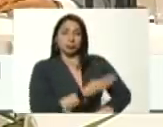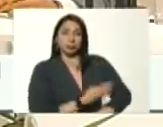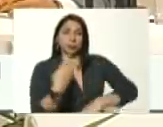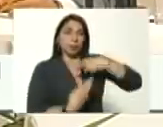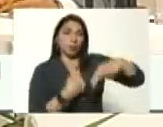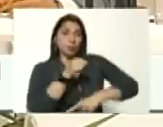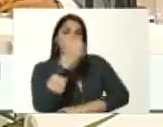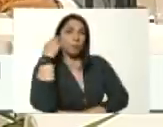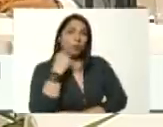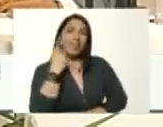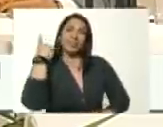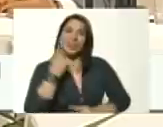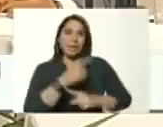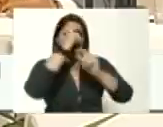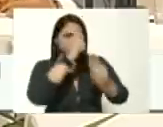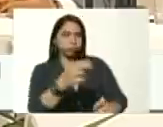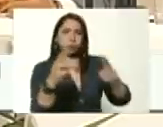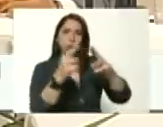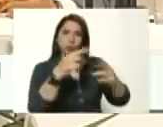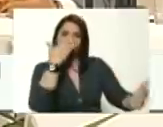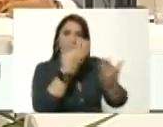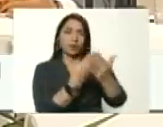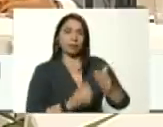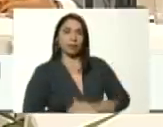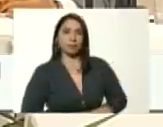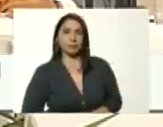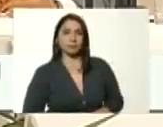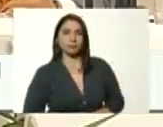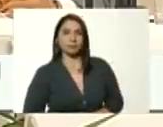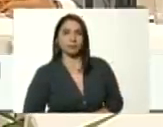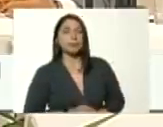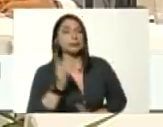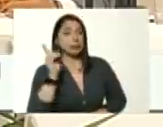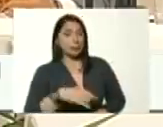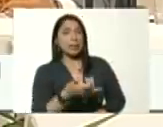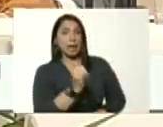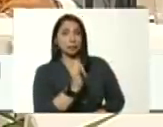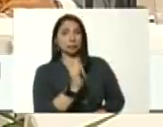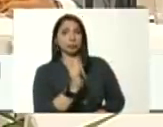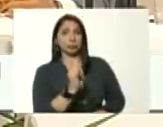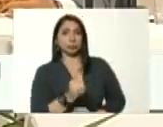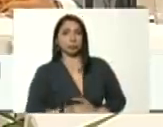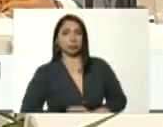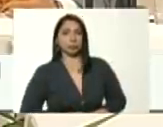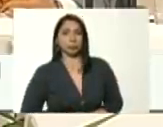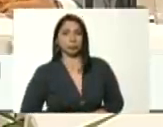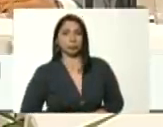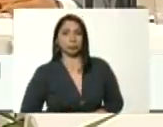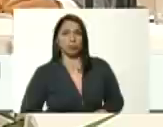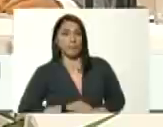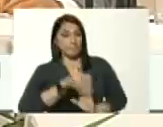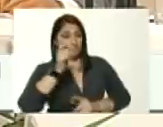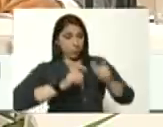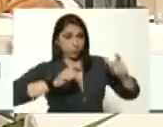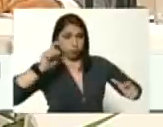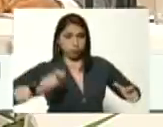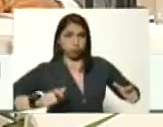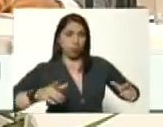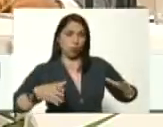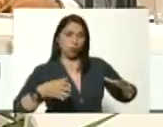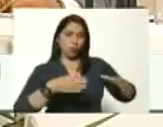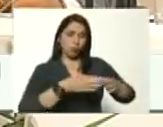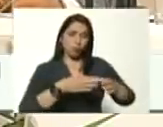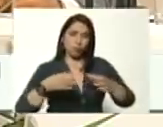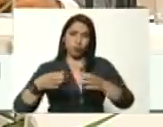tienen que reconocer que al frente también hay personas grupos